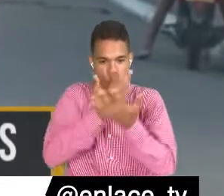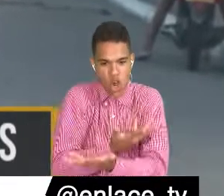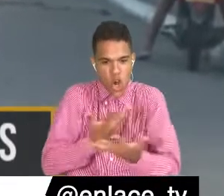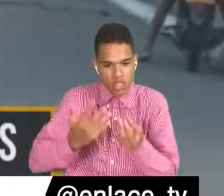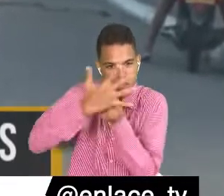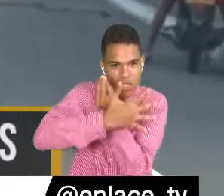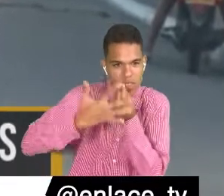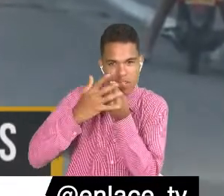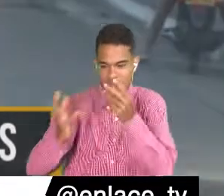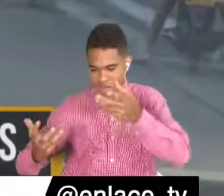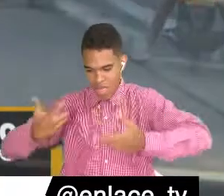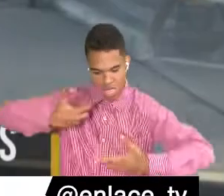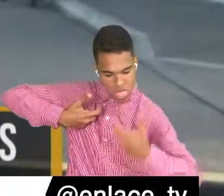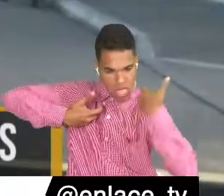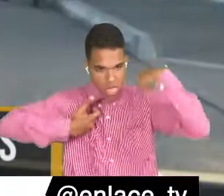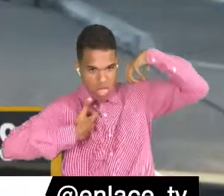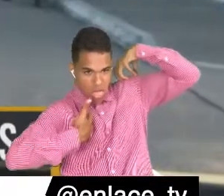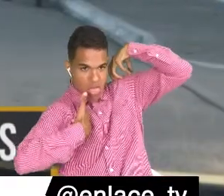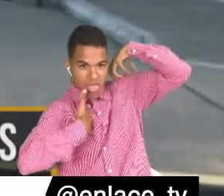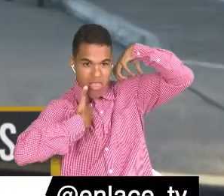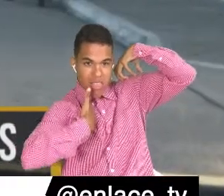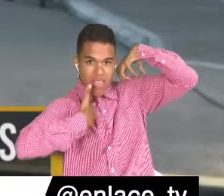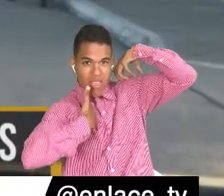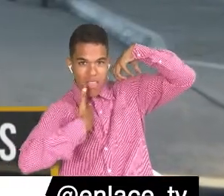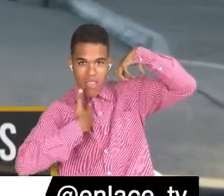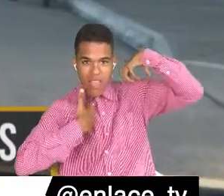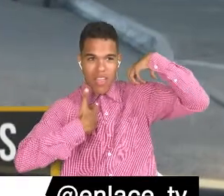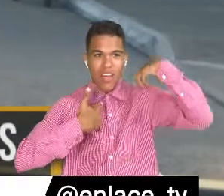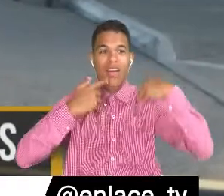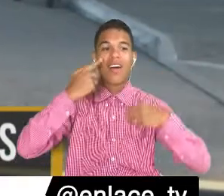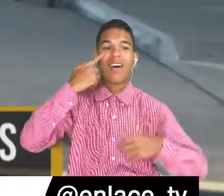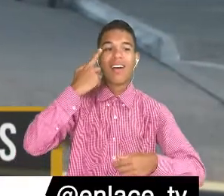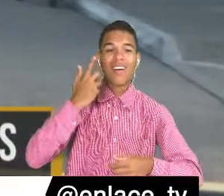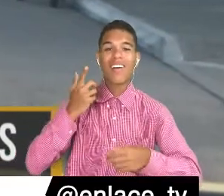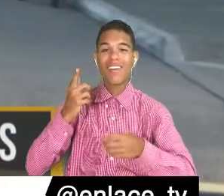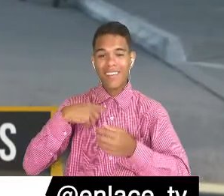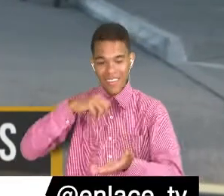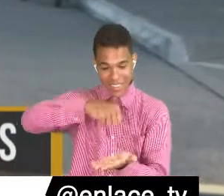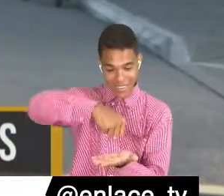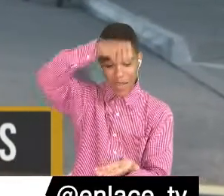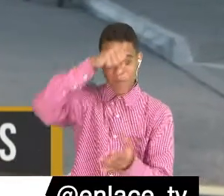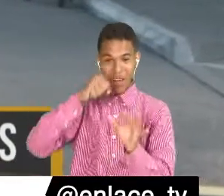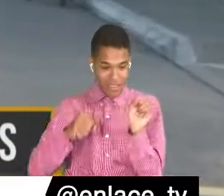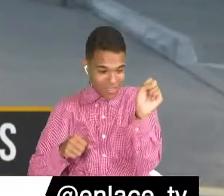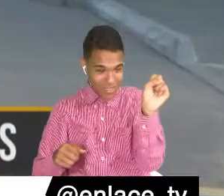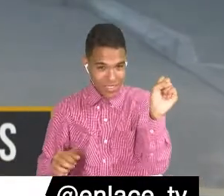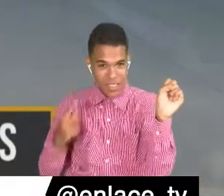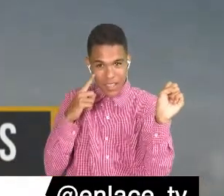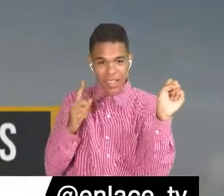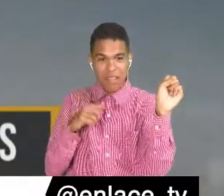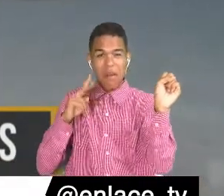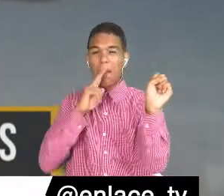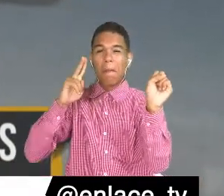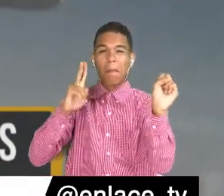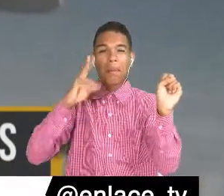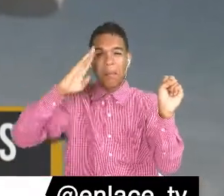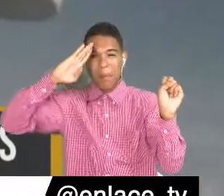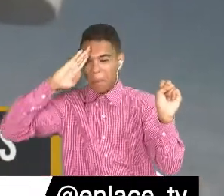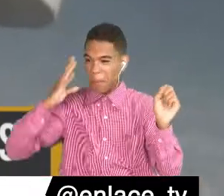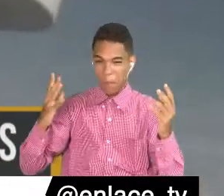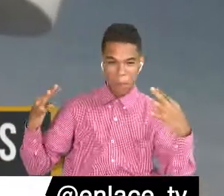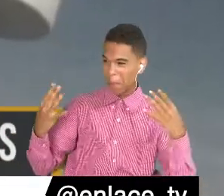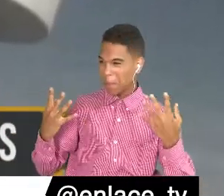riesgos que este tipo de transporte implica. Hasta la tapa llevan por delante estos señores y lo hacen sin respetar autoridad alguna. Como